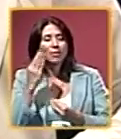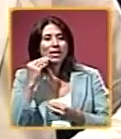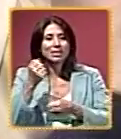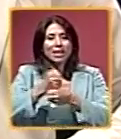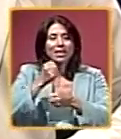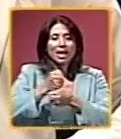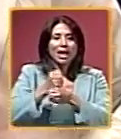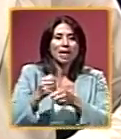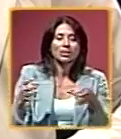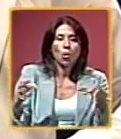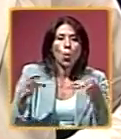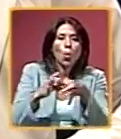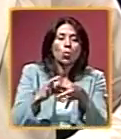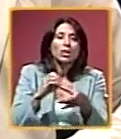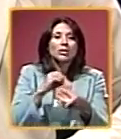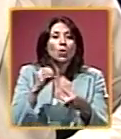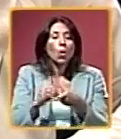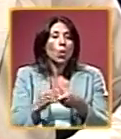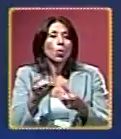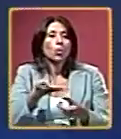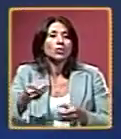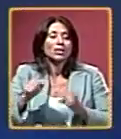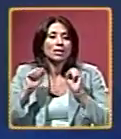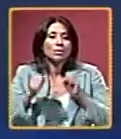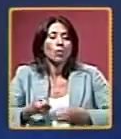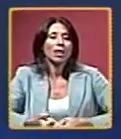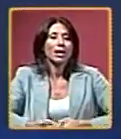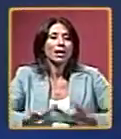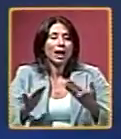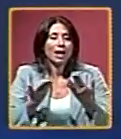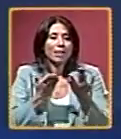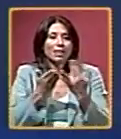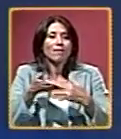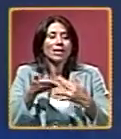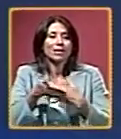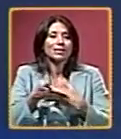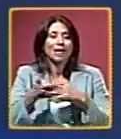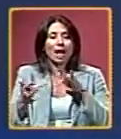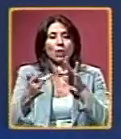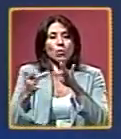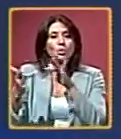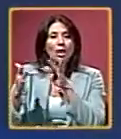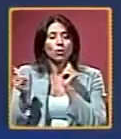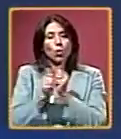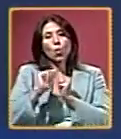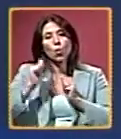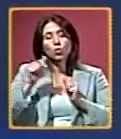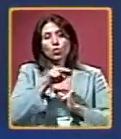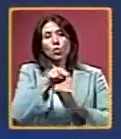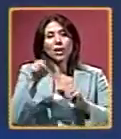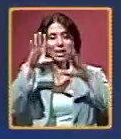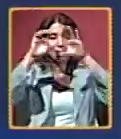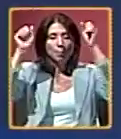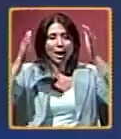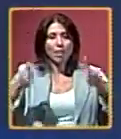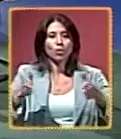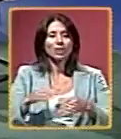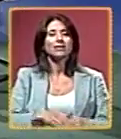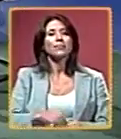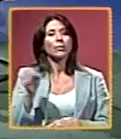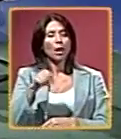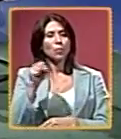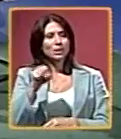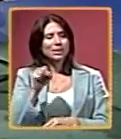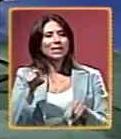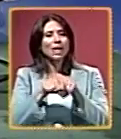o de externalidades que se puedan generar a través de la cooperación con otros colegas embajadores. Sí, es también muy